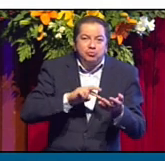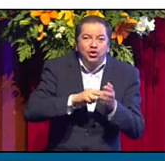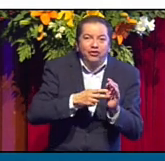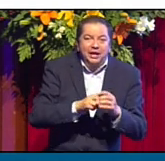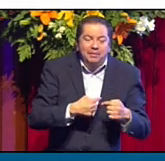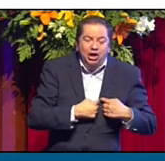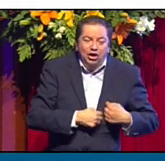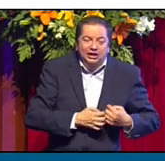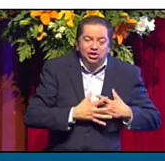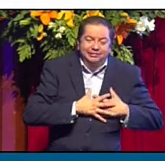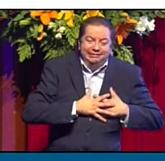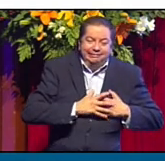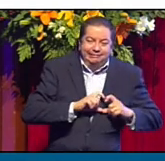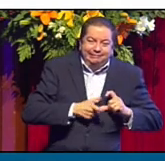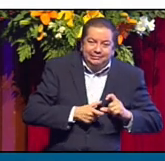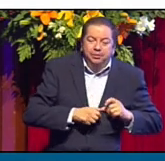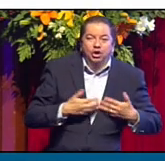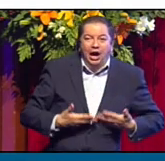va avanzando.